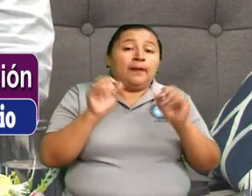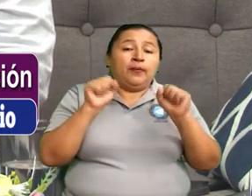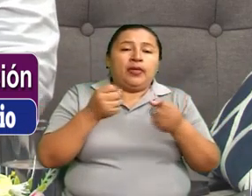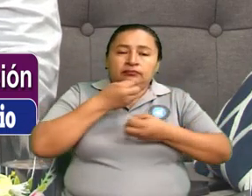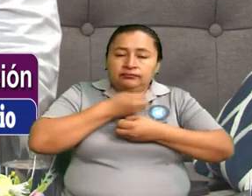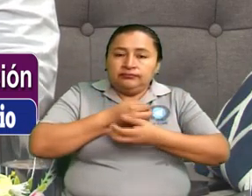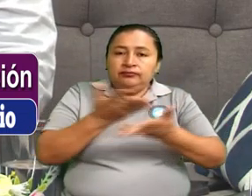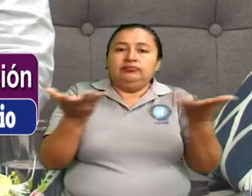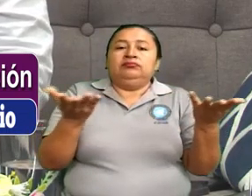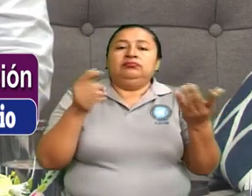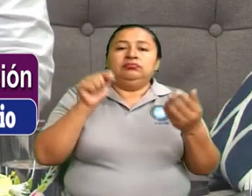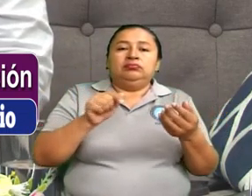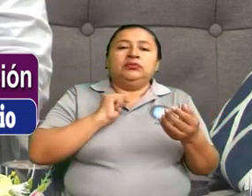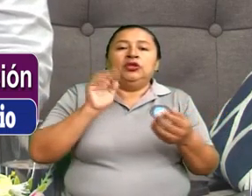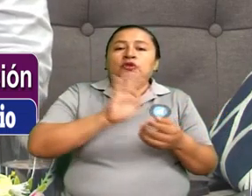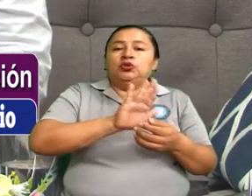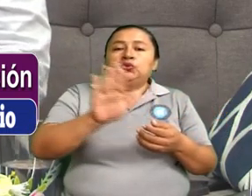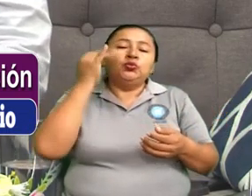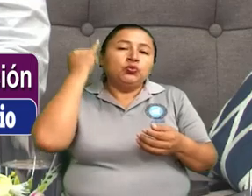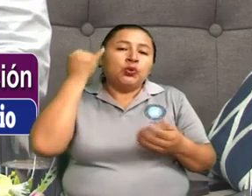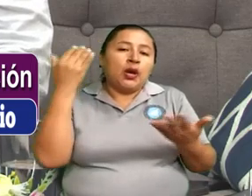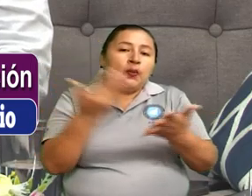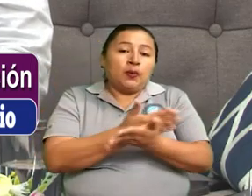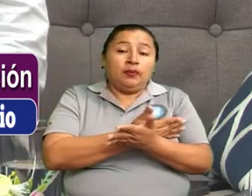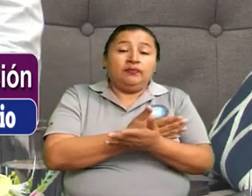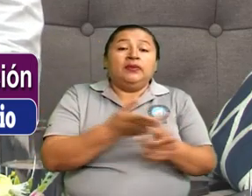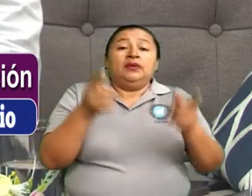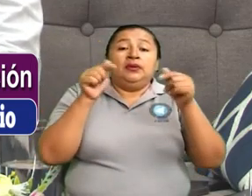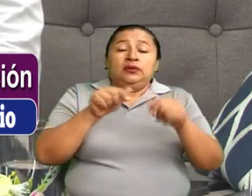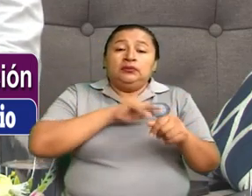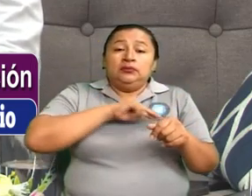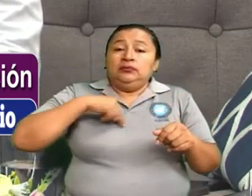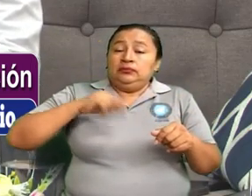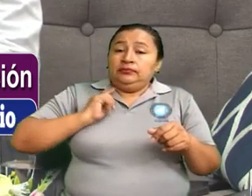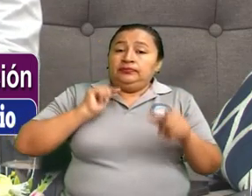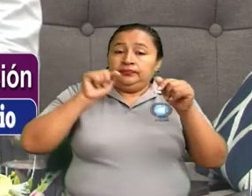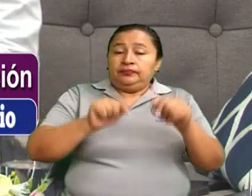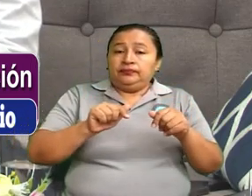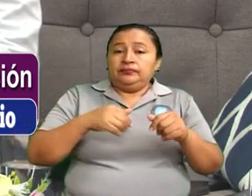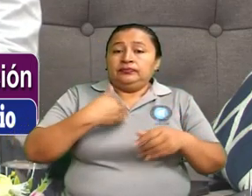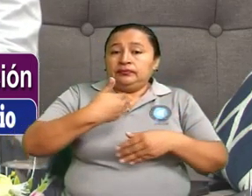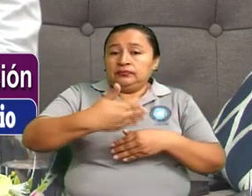divulgar su emprendimiento. Entonces, nosotros tenemos